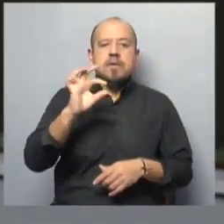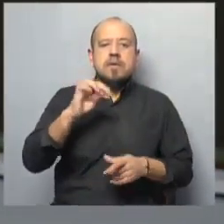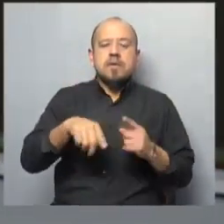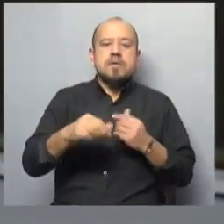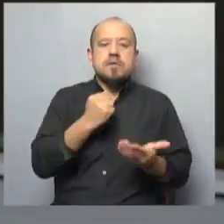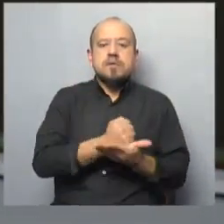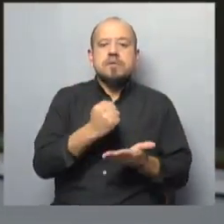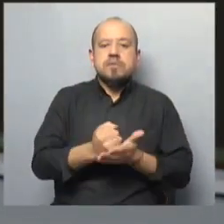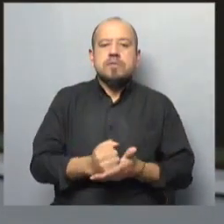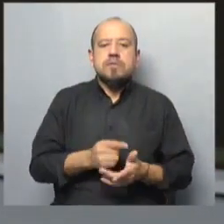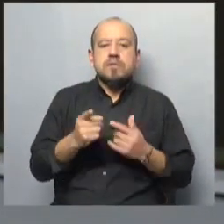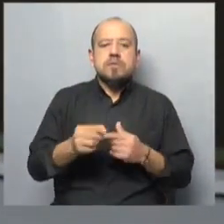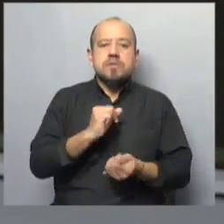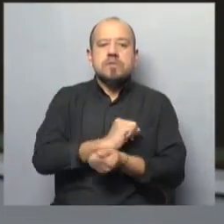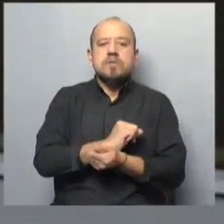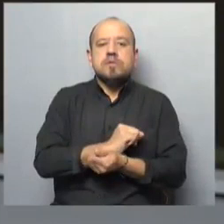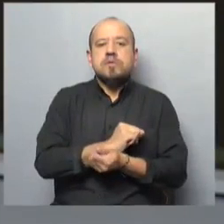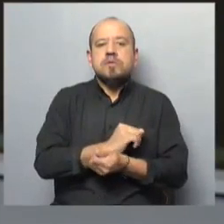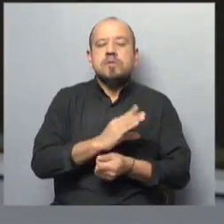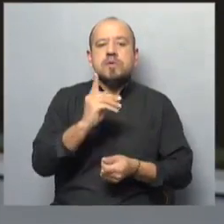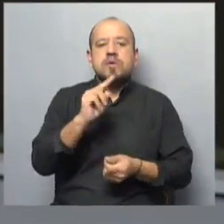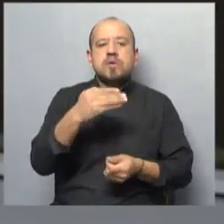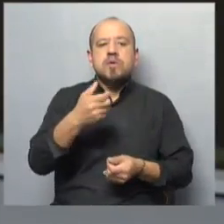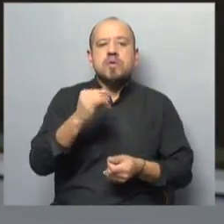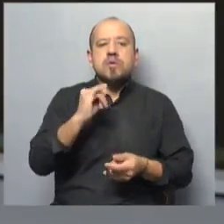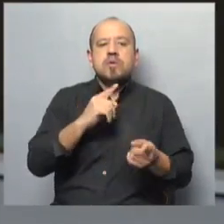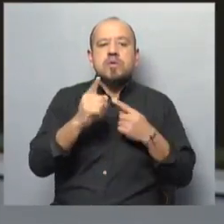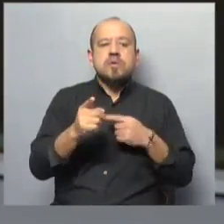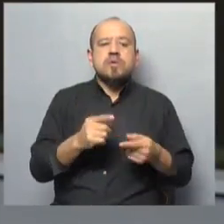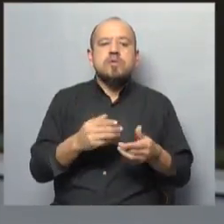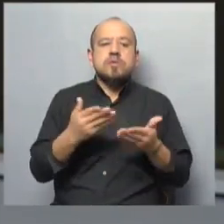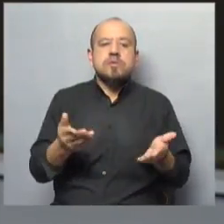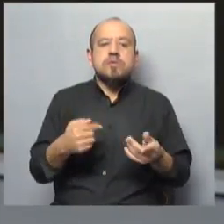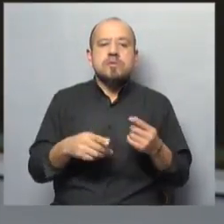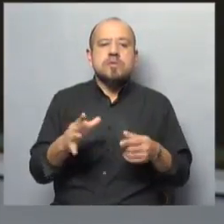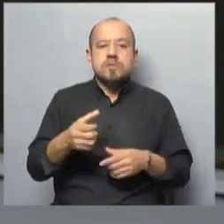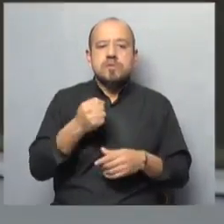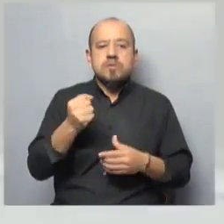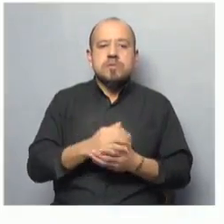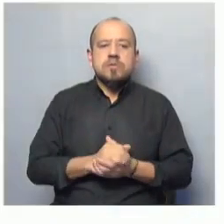el pasaporte mientras estaba preso en Dubái, desde donde pasó la clandestinidad tras recuperar la libertad.